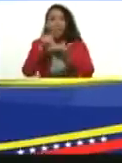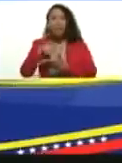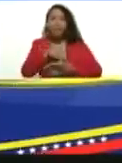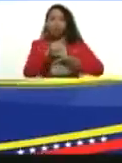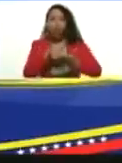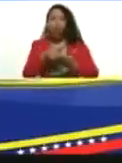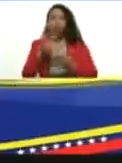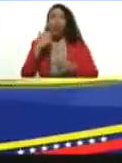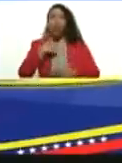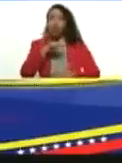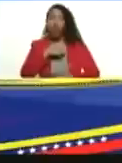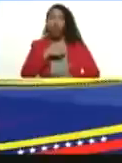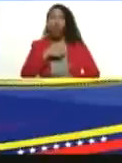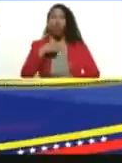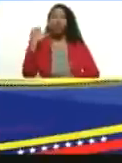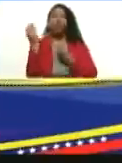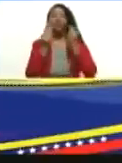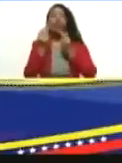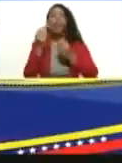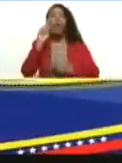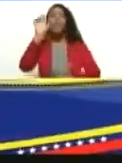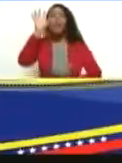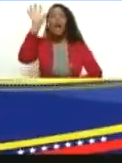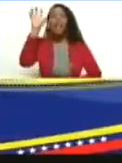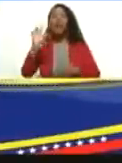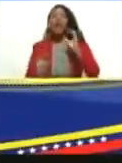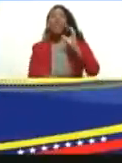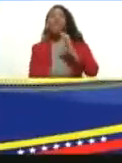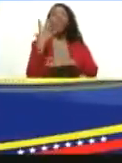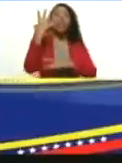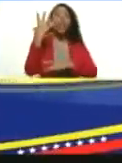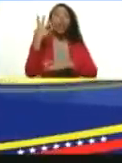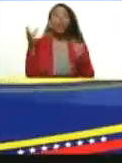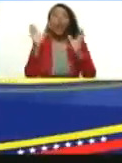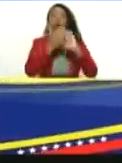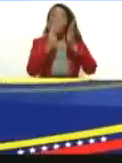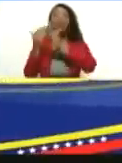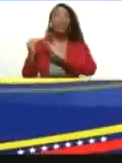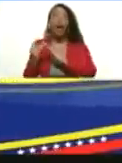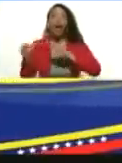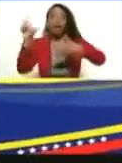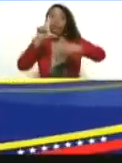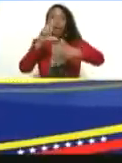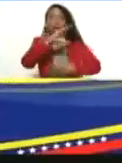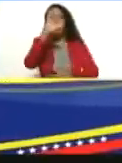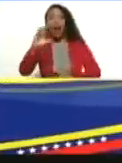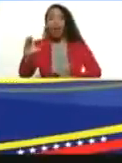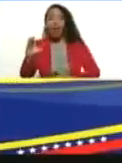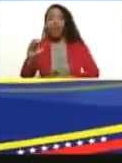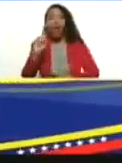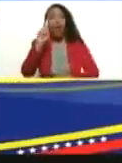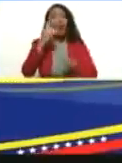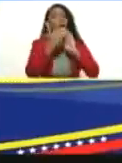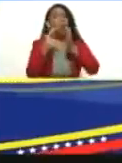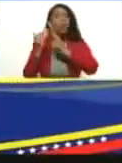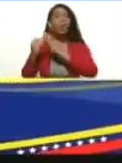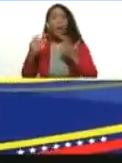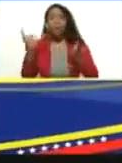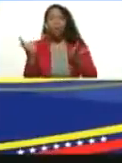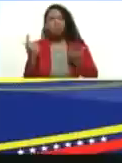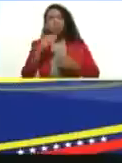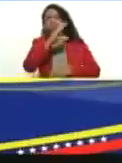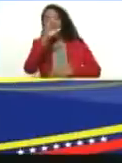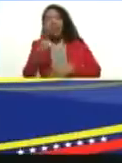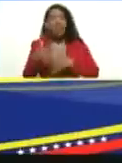fundador de la comunidad de Estados latinoamericanos en caribeños hoy la comunidad ha estado latinoamericanos y